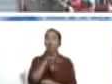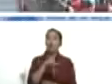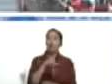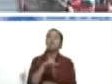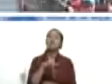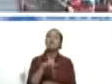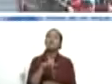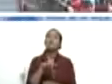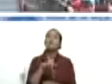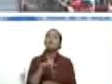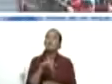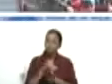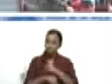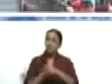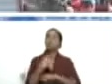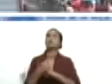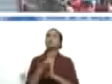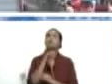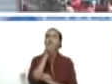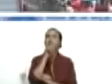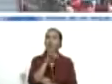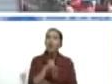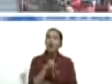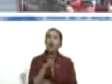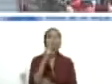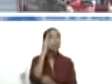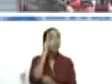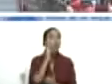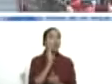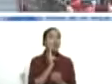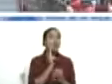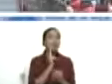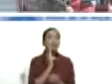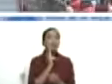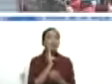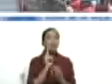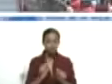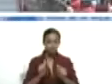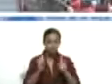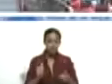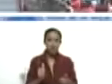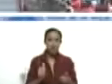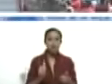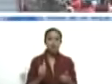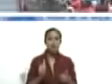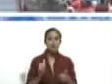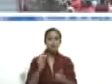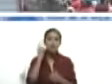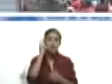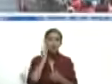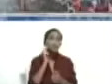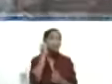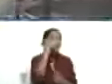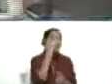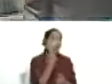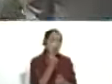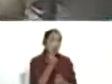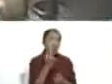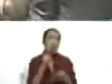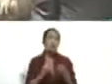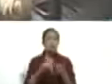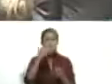Tenemos el legado histórico de Bolívar, de Sucre, de